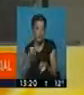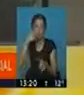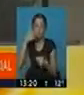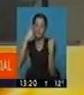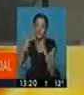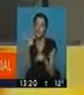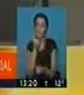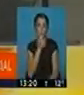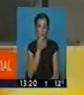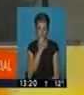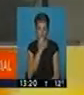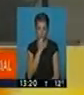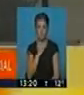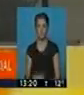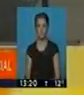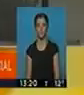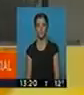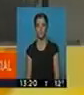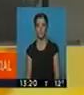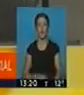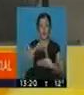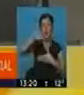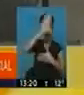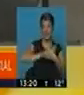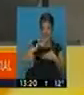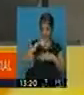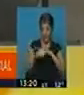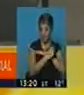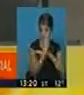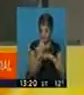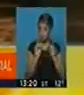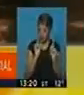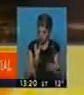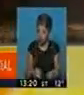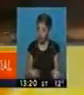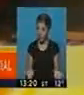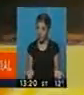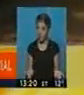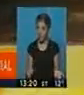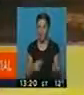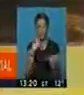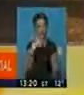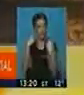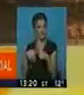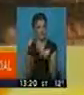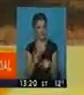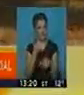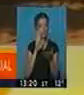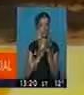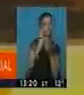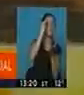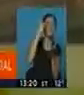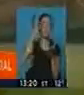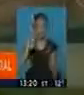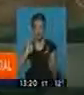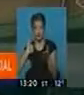del lado de América Latina, del lado del Mercosur también aparecen diferencias ahí más marcadas entre Brasil y Argentina